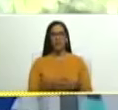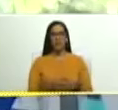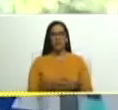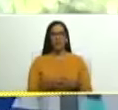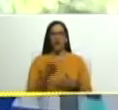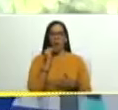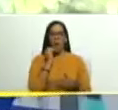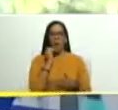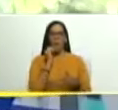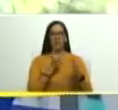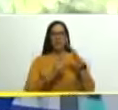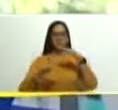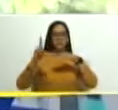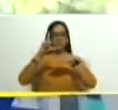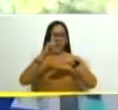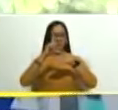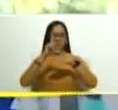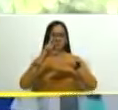joven licenciado,